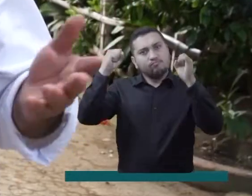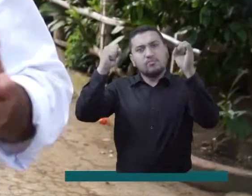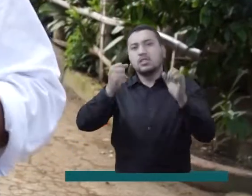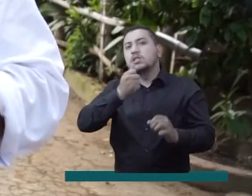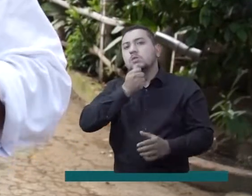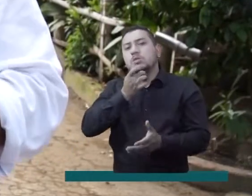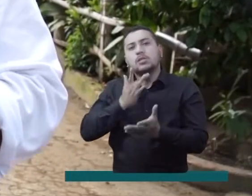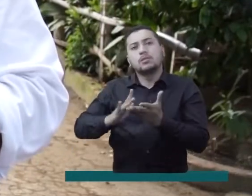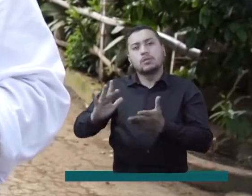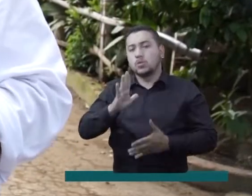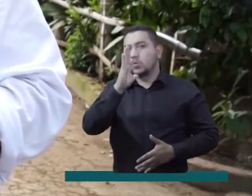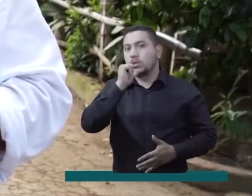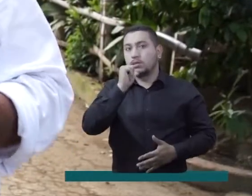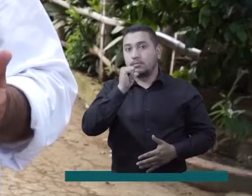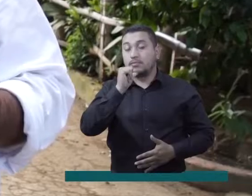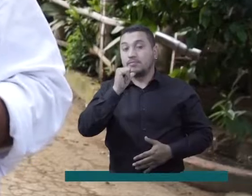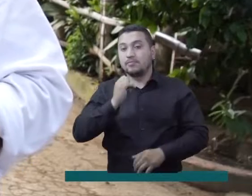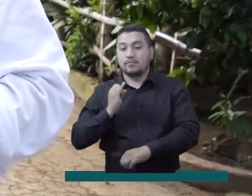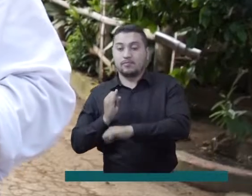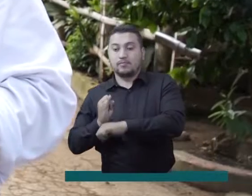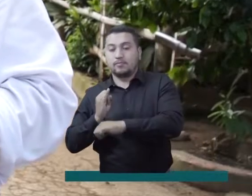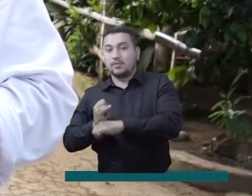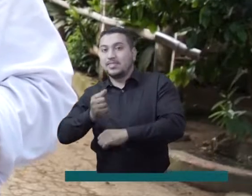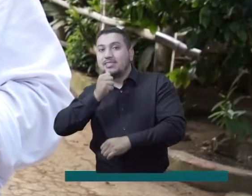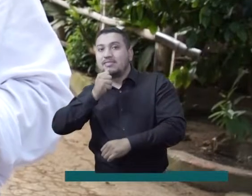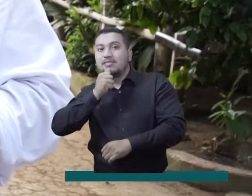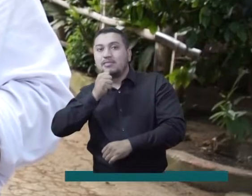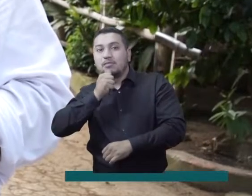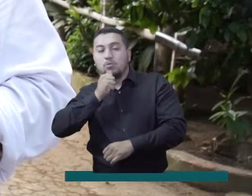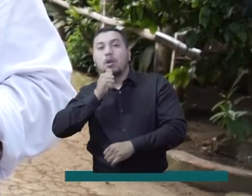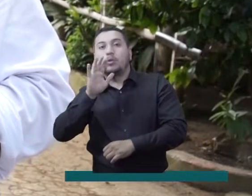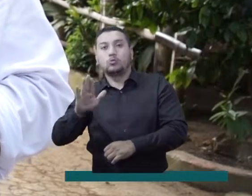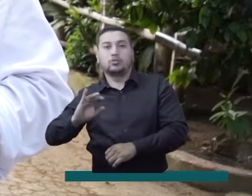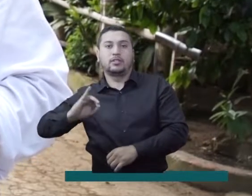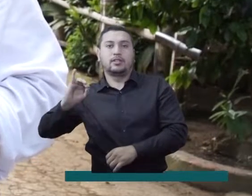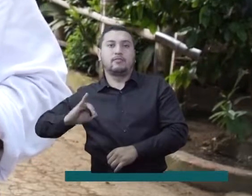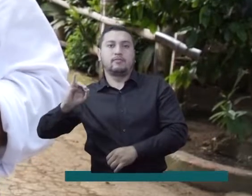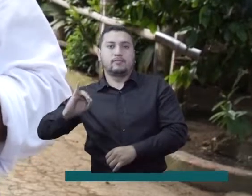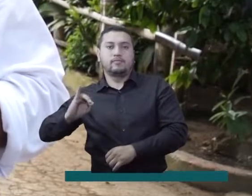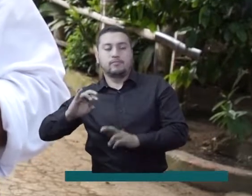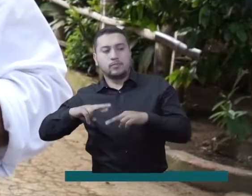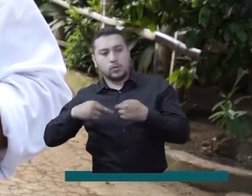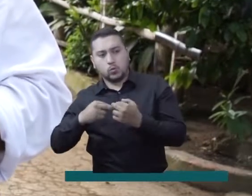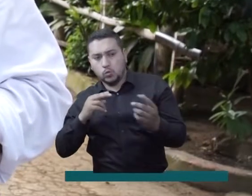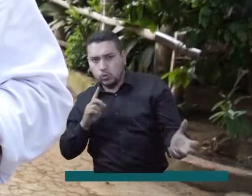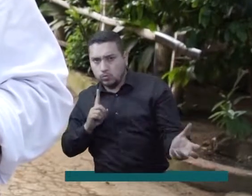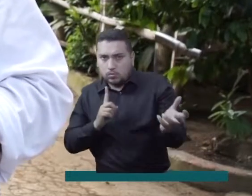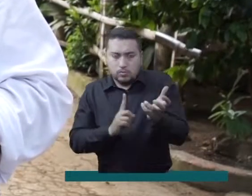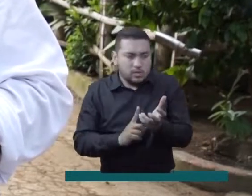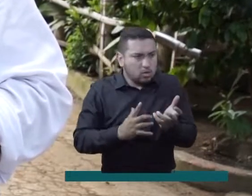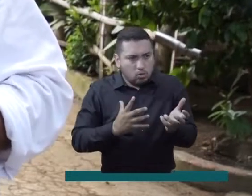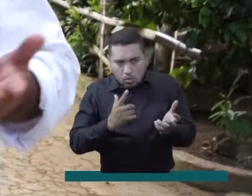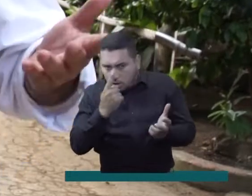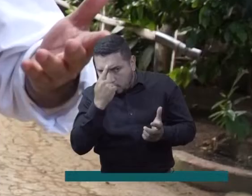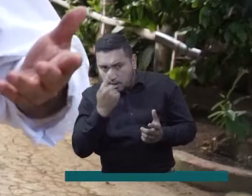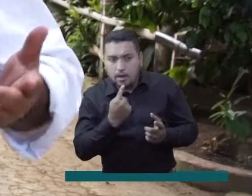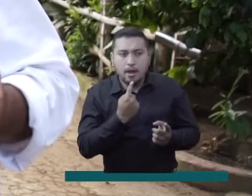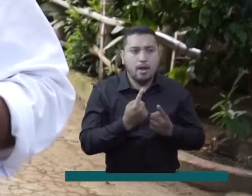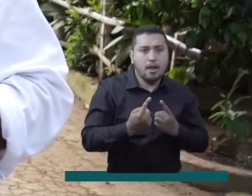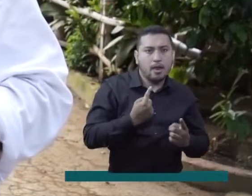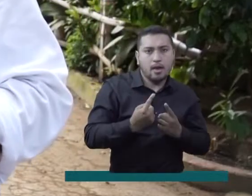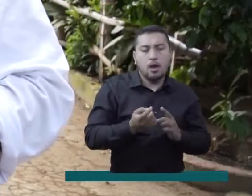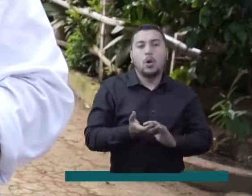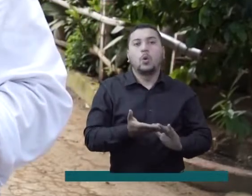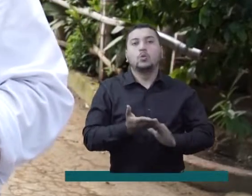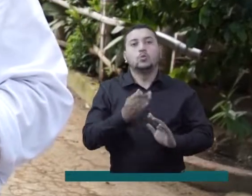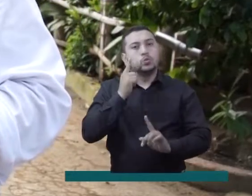en sus sectores, situación que obligó a las directivas del Instituto Ibaguereño de Acueducto y Alcantarillado Ibal a reunirse con los afectados para tratar